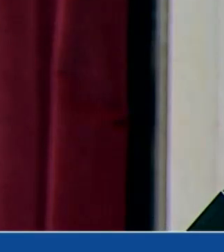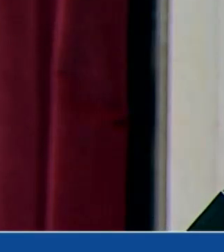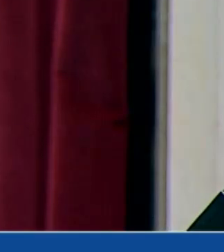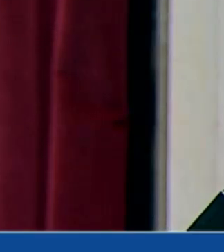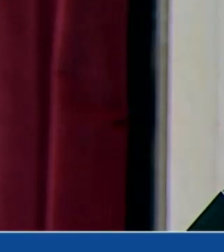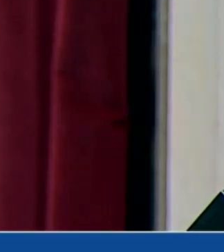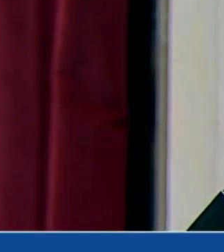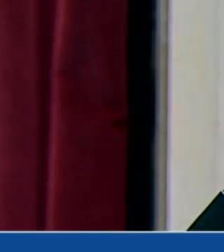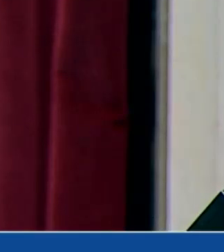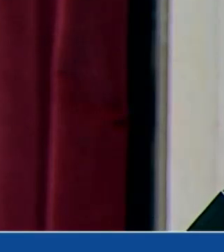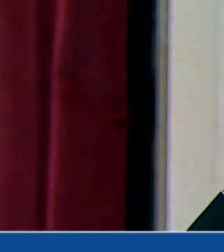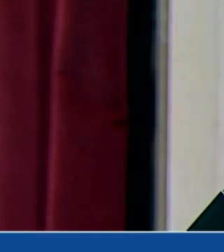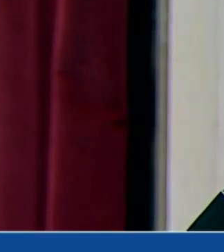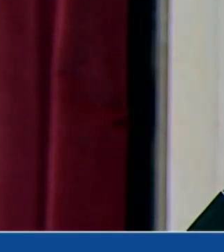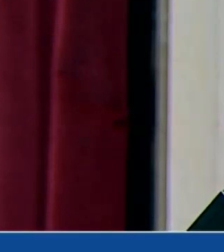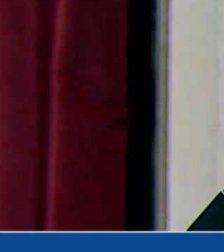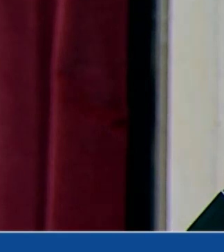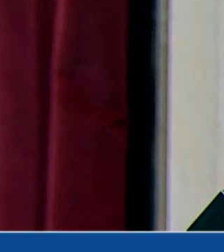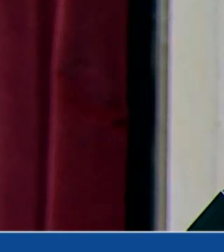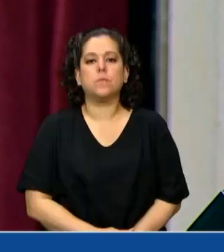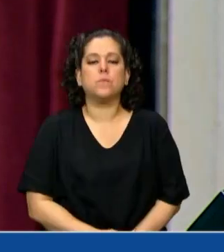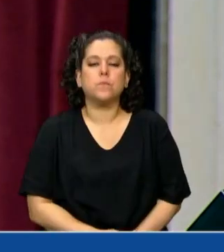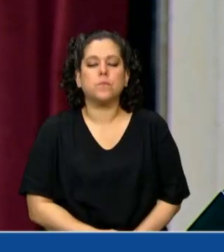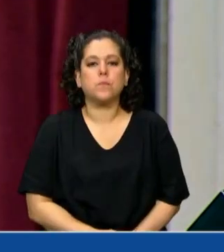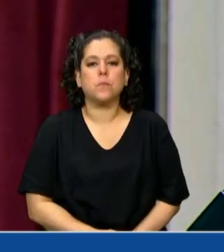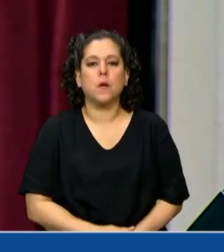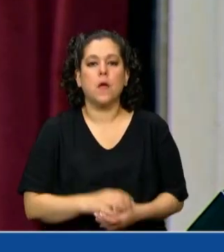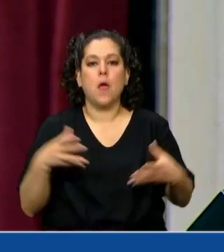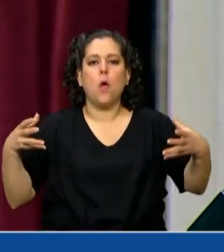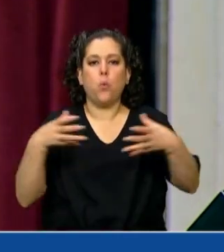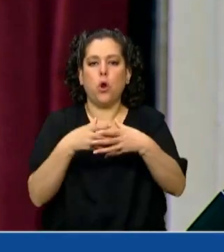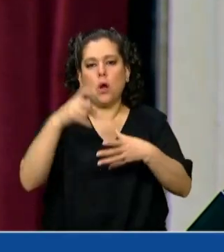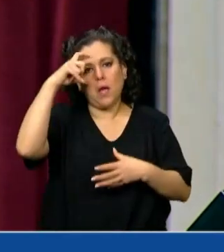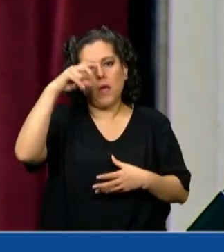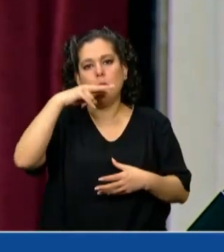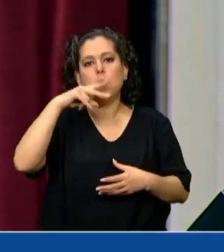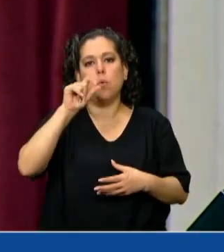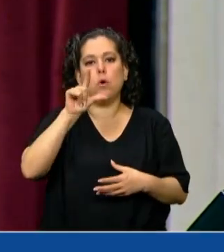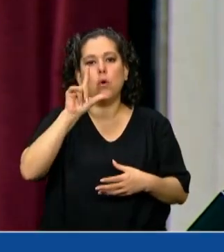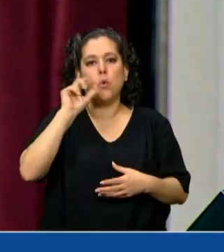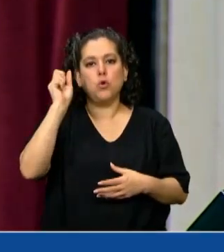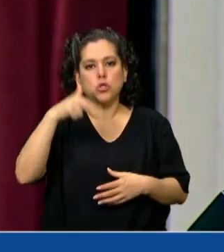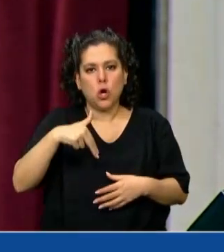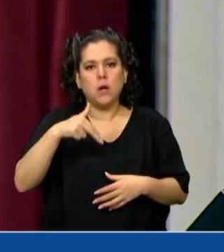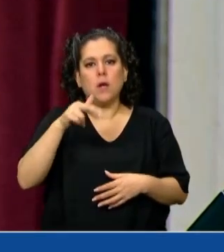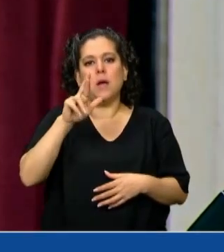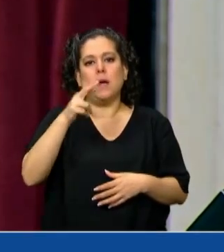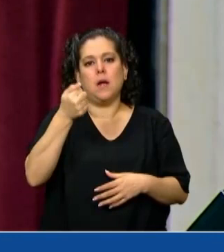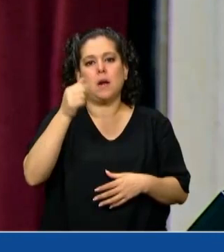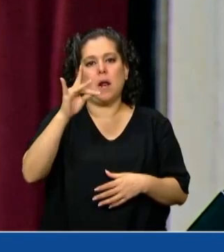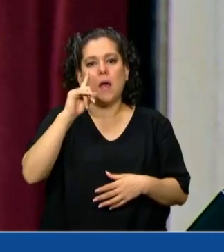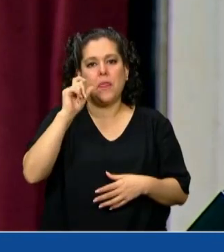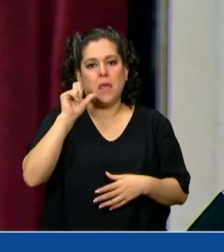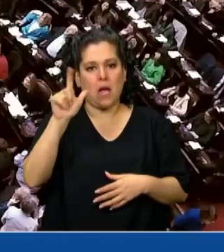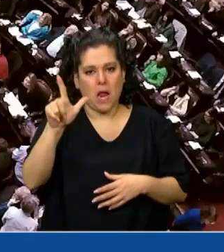Tiene la palabra el diputado por la provincia de Córdoba, Bloque Evolución Radical, Rodrigo de Loredo. Gracias, señor